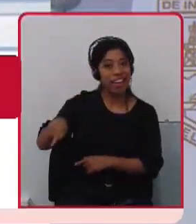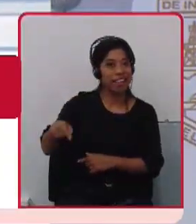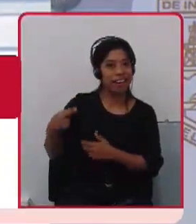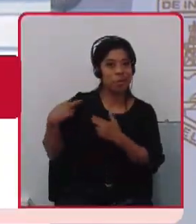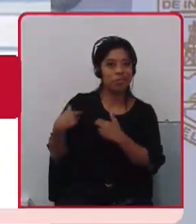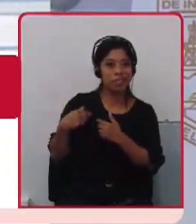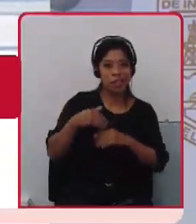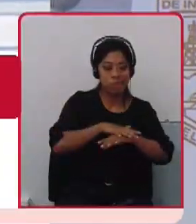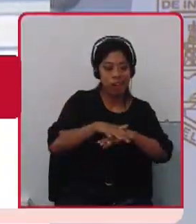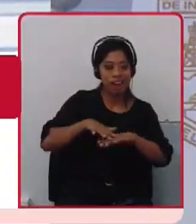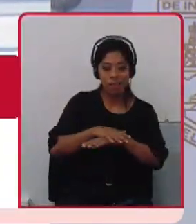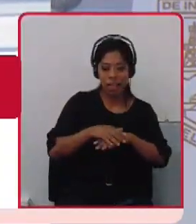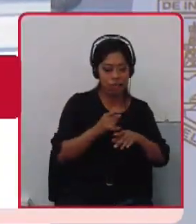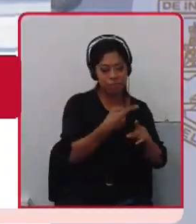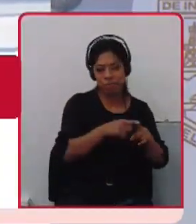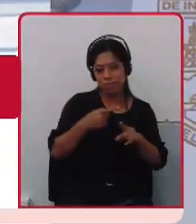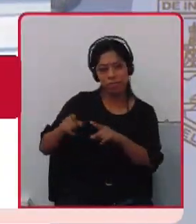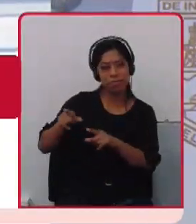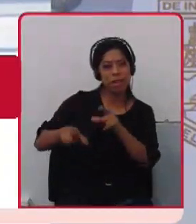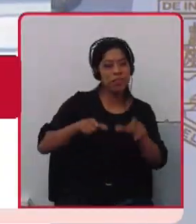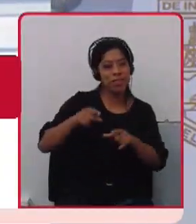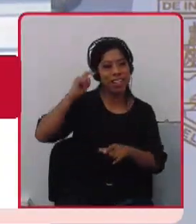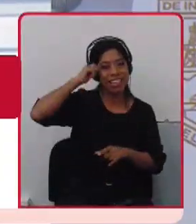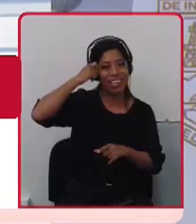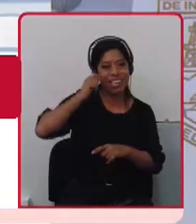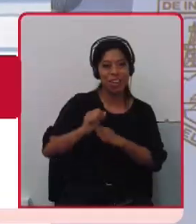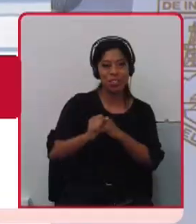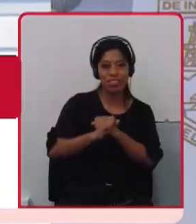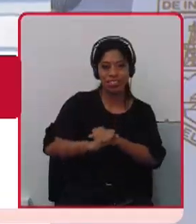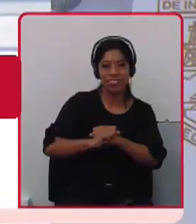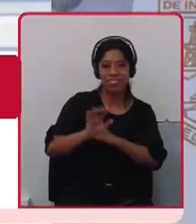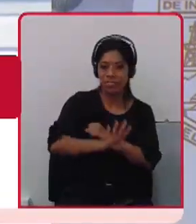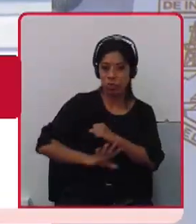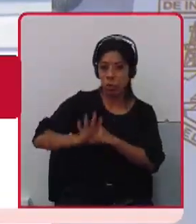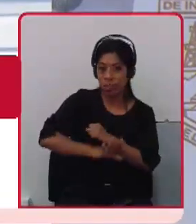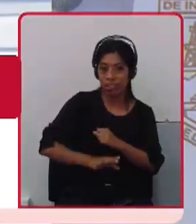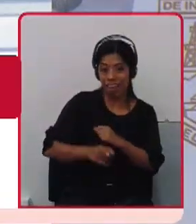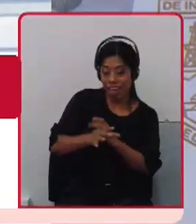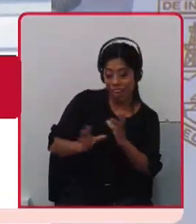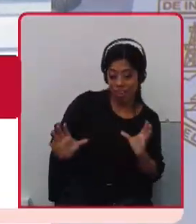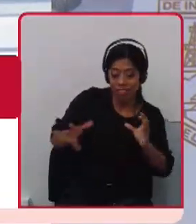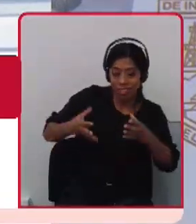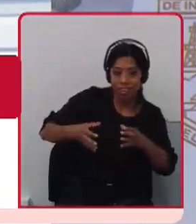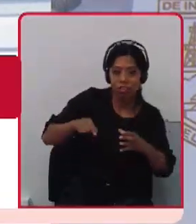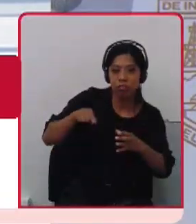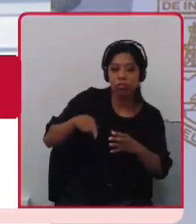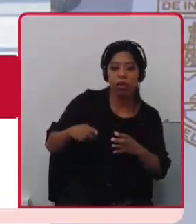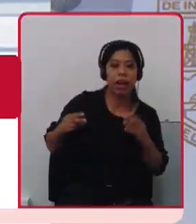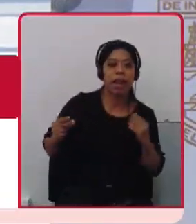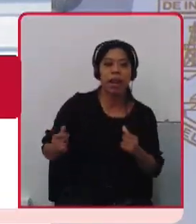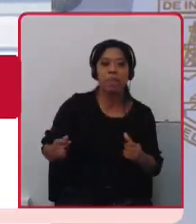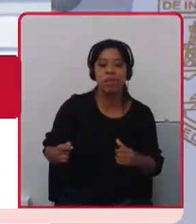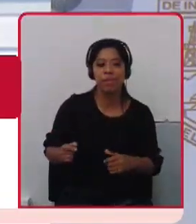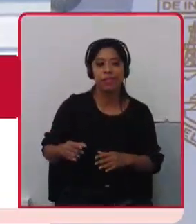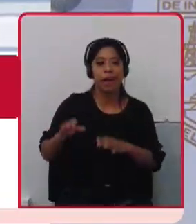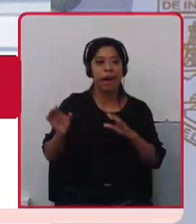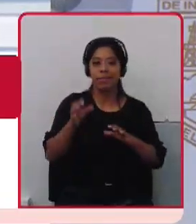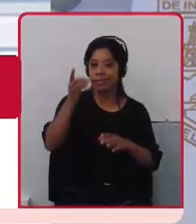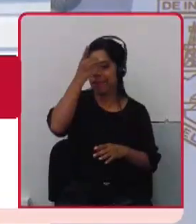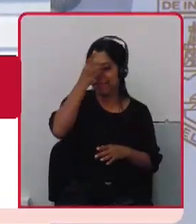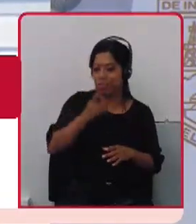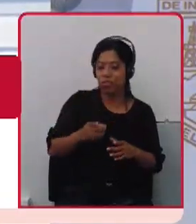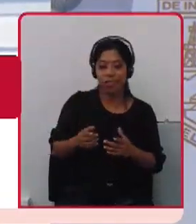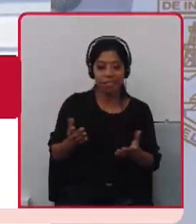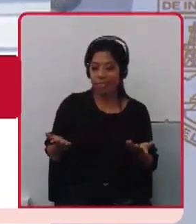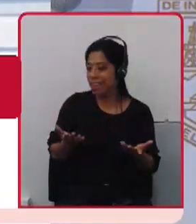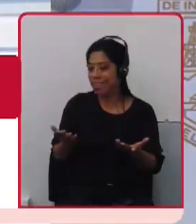y planificadores y otros ingenieros de seguridad. Entonces, cuando determinamos ese tema al toque, tenemos que tomar alguna decisión de